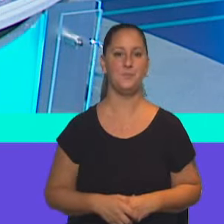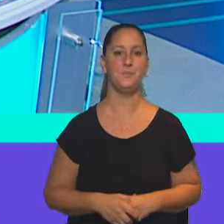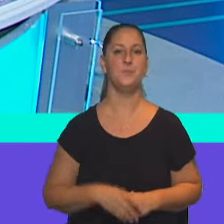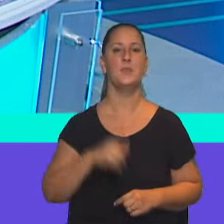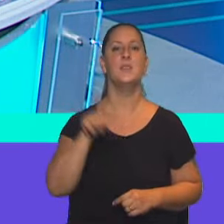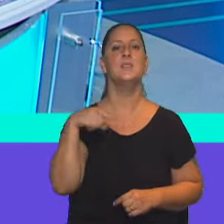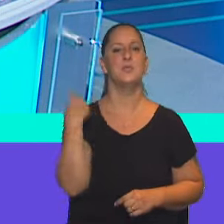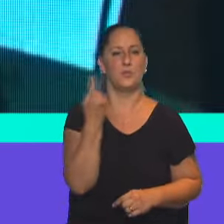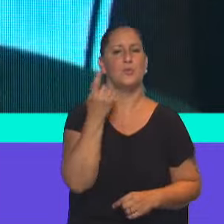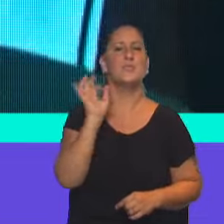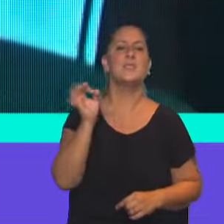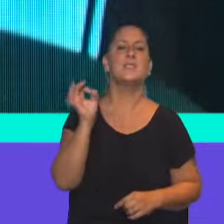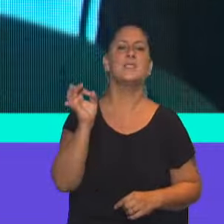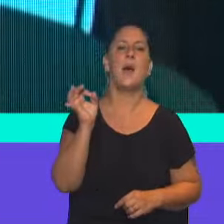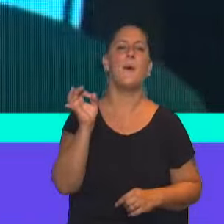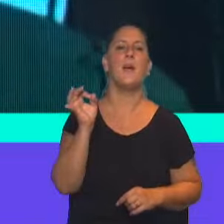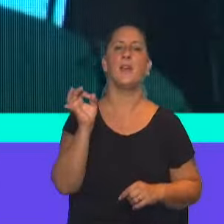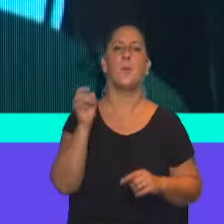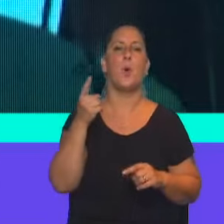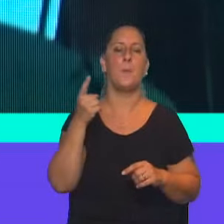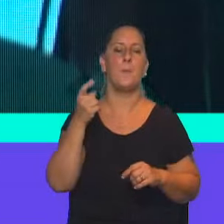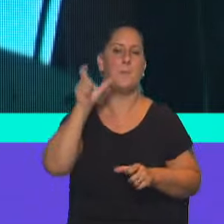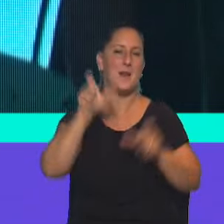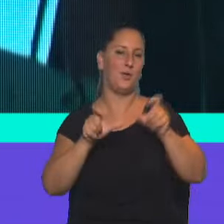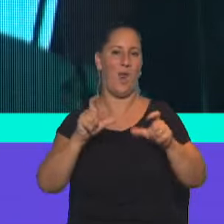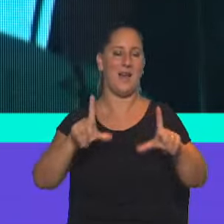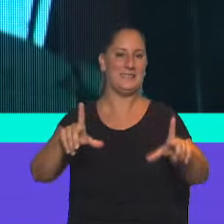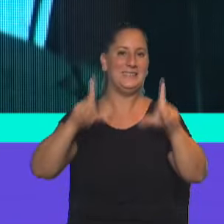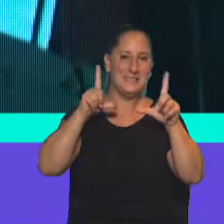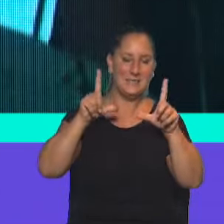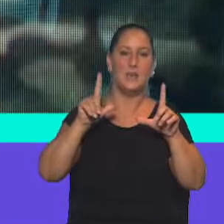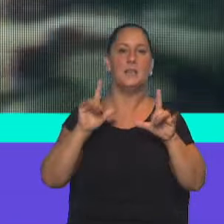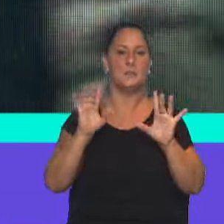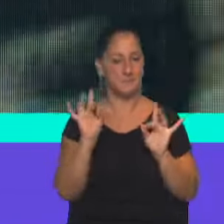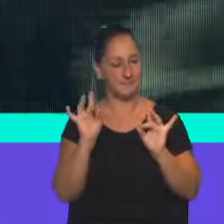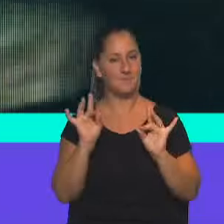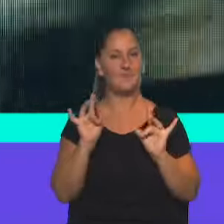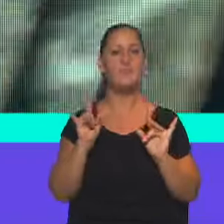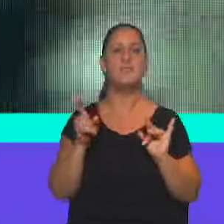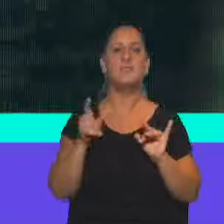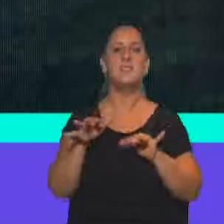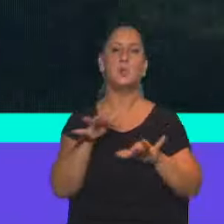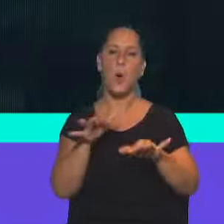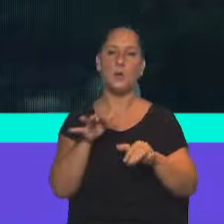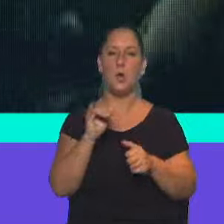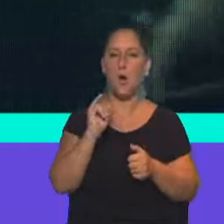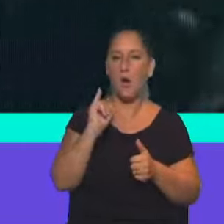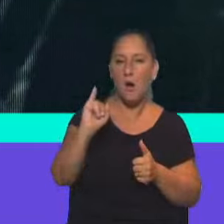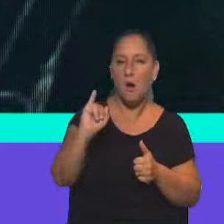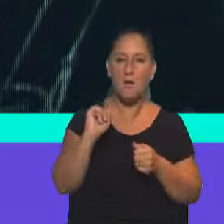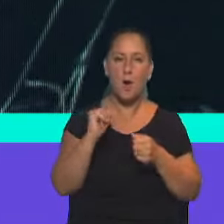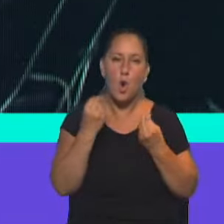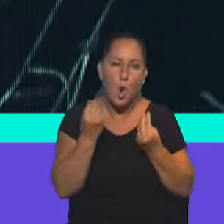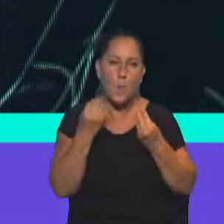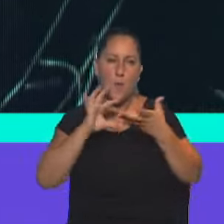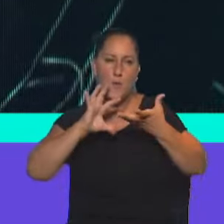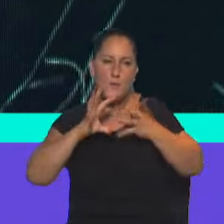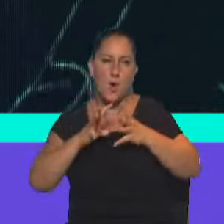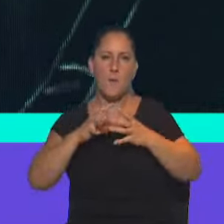reservados al universo de marvel no y que en este terreno de insinuaciones permanentes